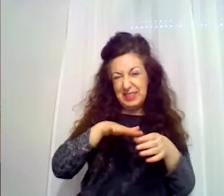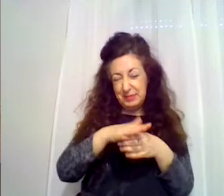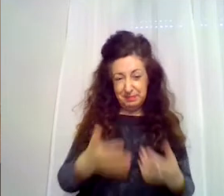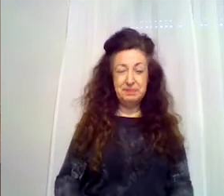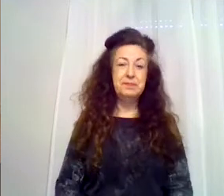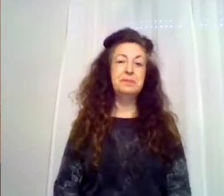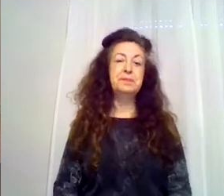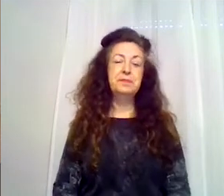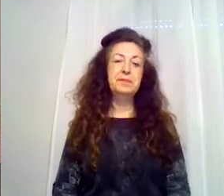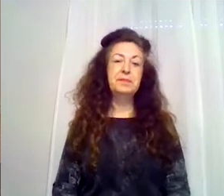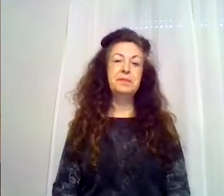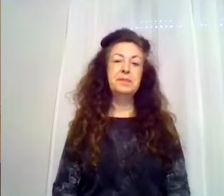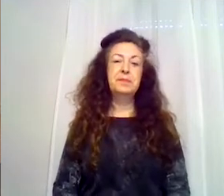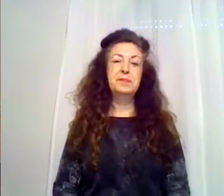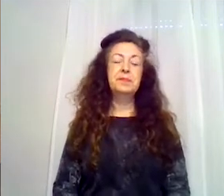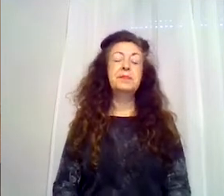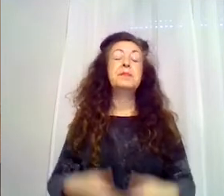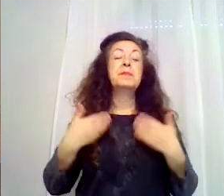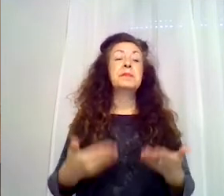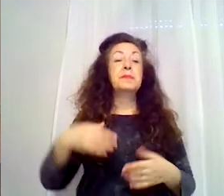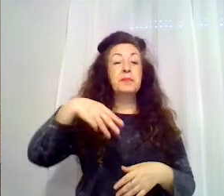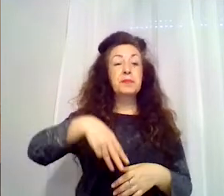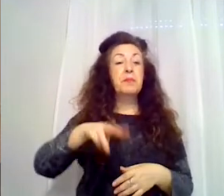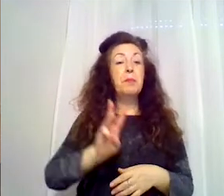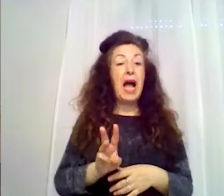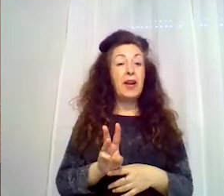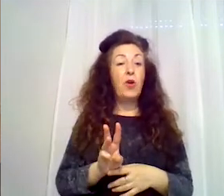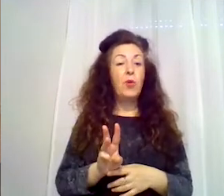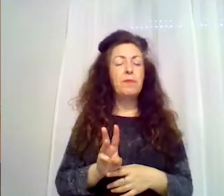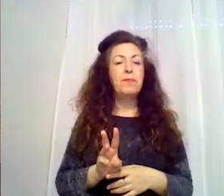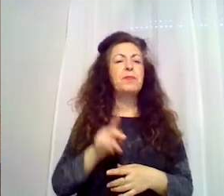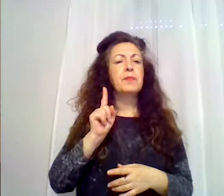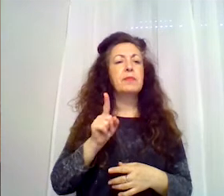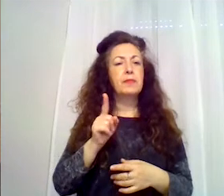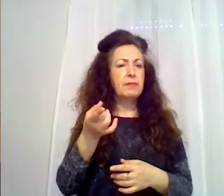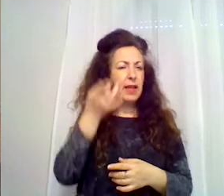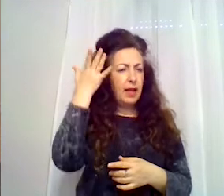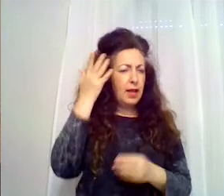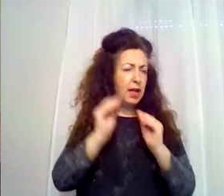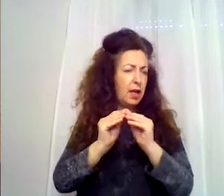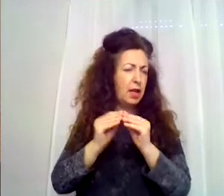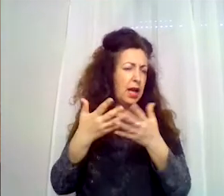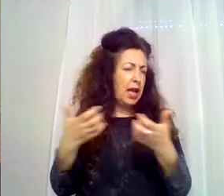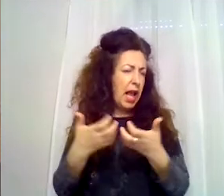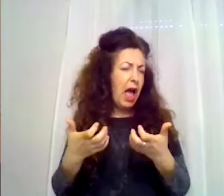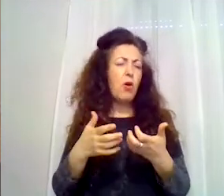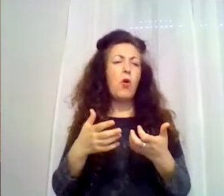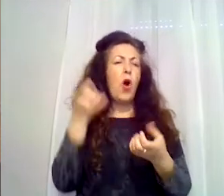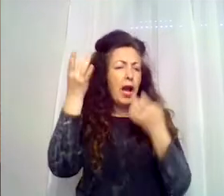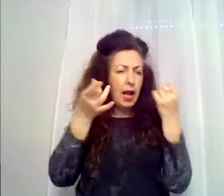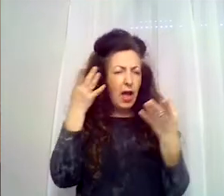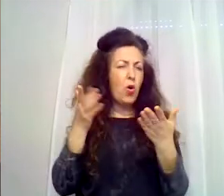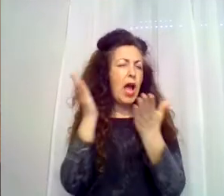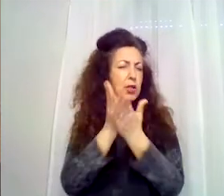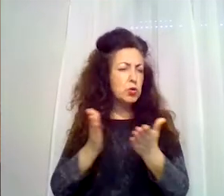más que hoy, con una muchísima mayor crueldad. Pero mientras no lo cogían, gozaba de un grado de